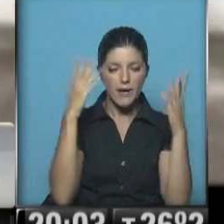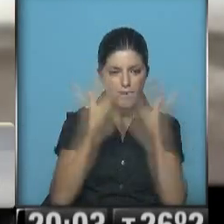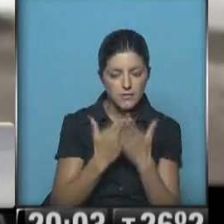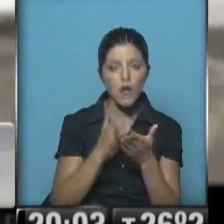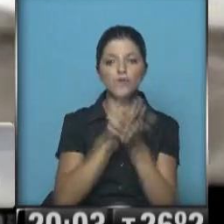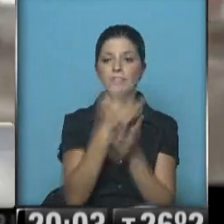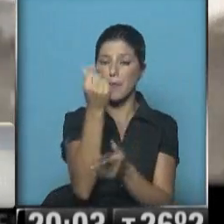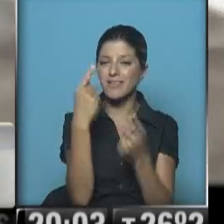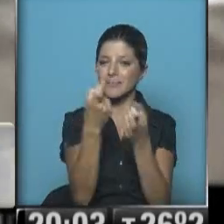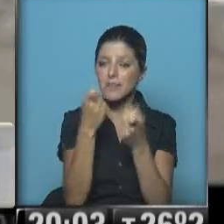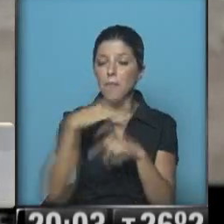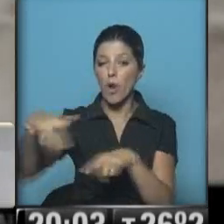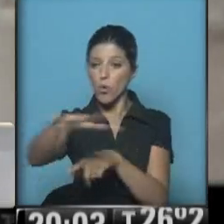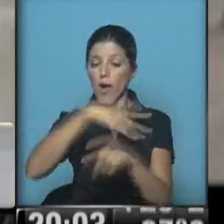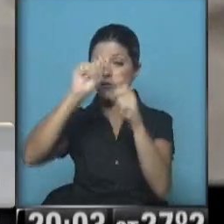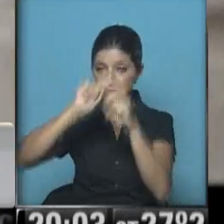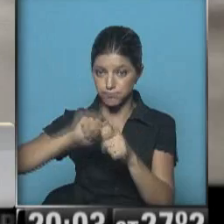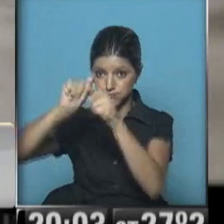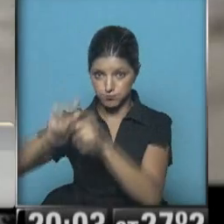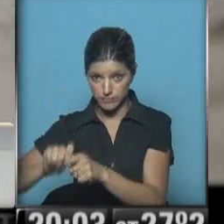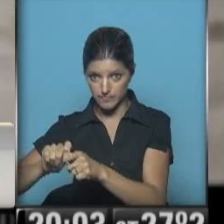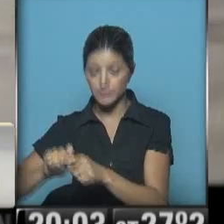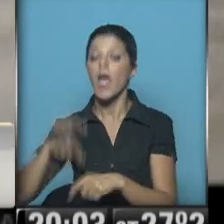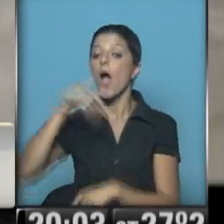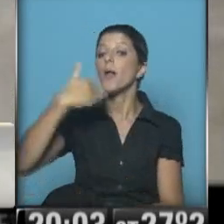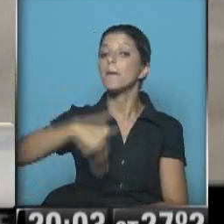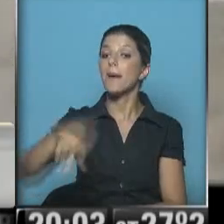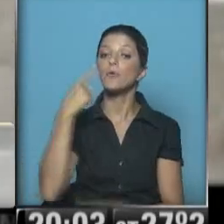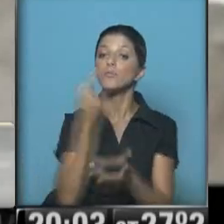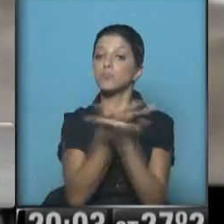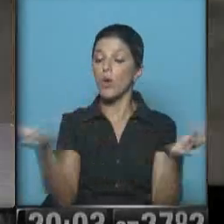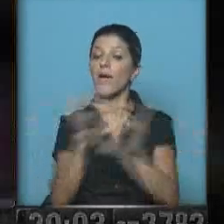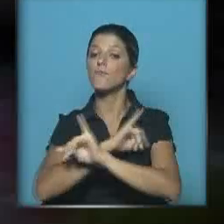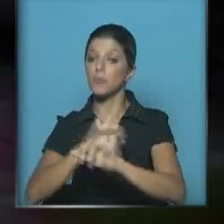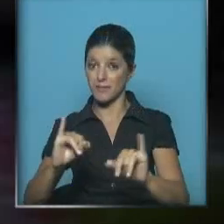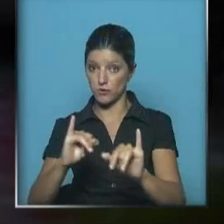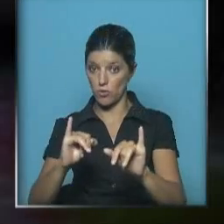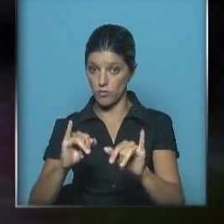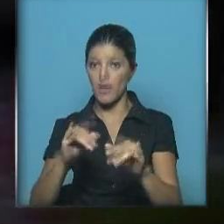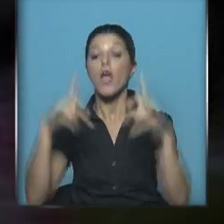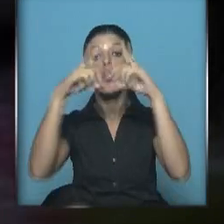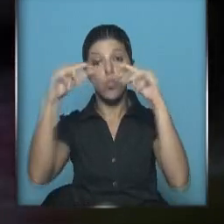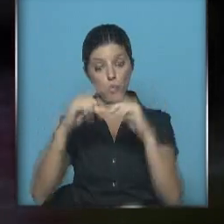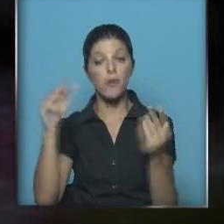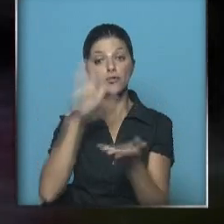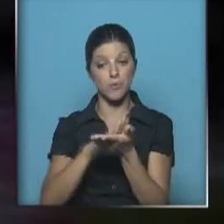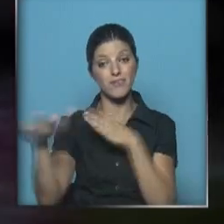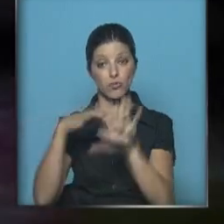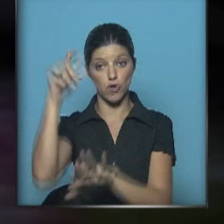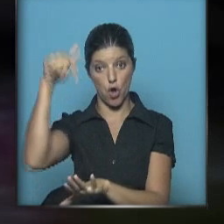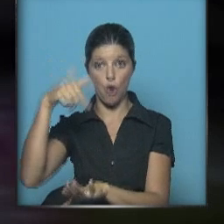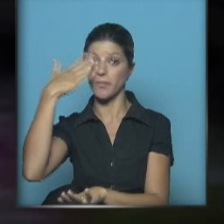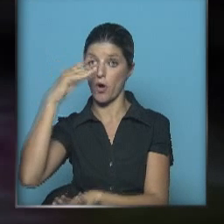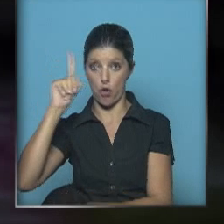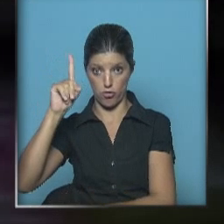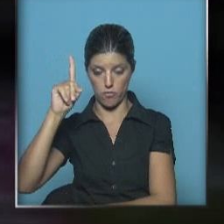zonas arrasadas por el agua. Ahora vamos a compartir información, datos en números sobre lo que está ocurriendo en la